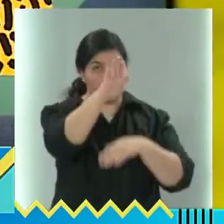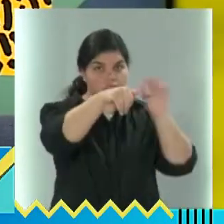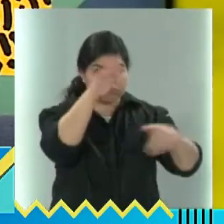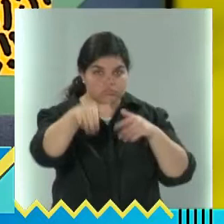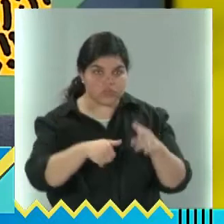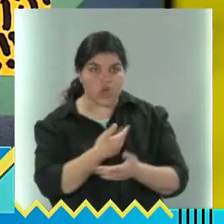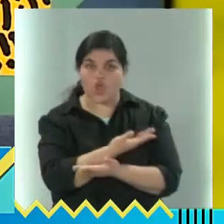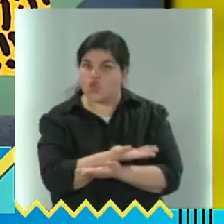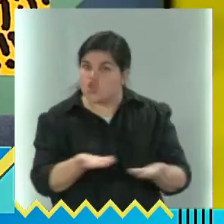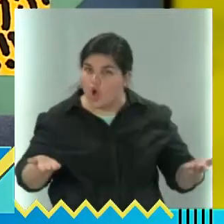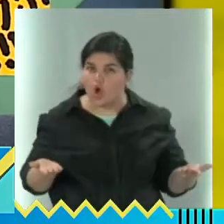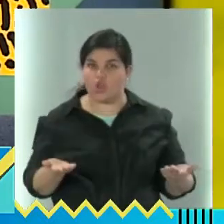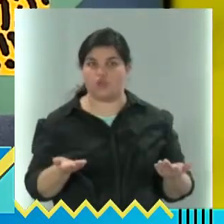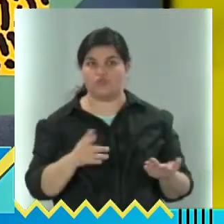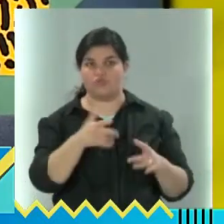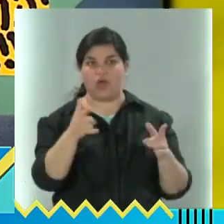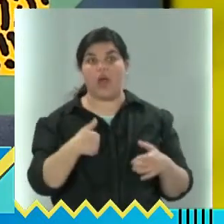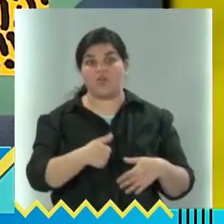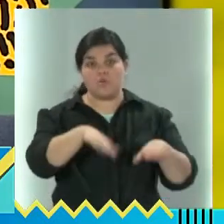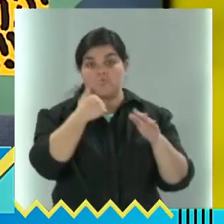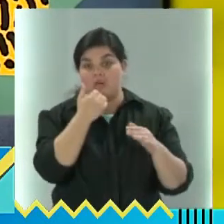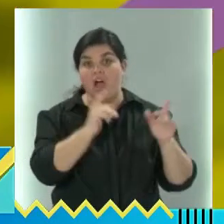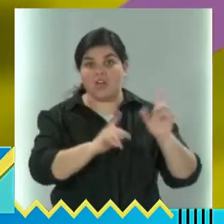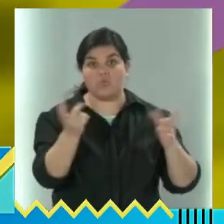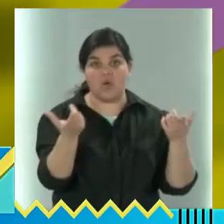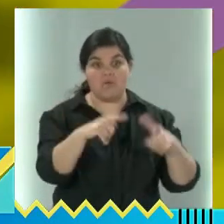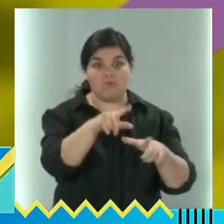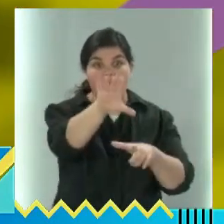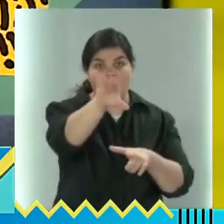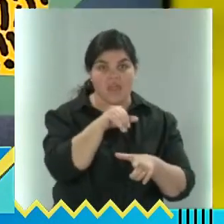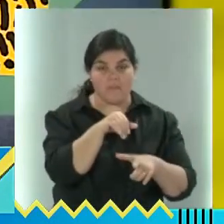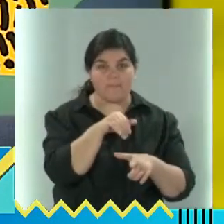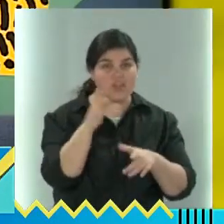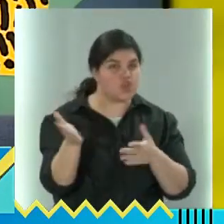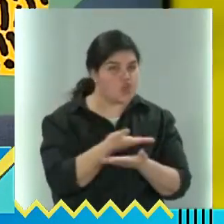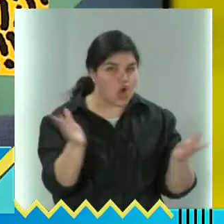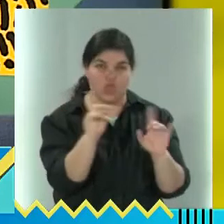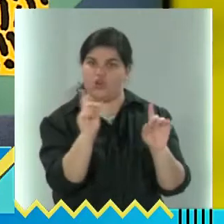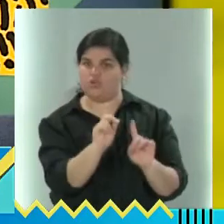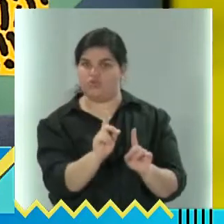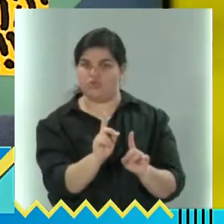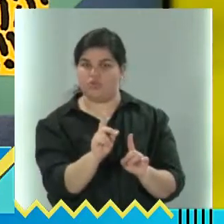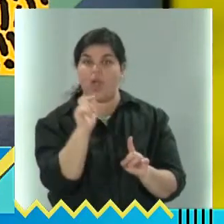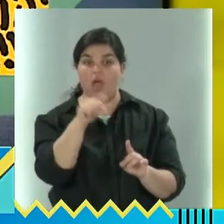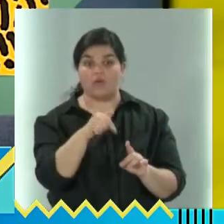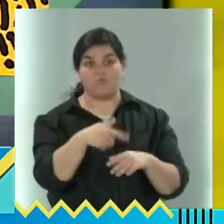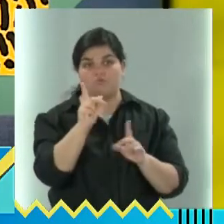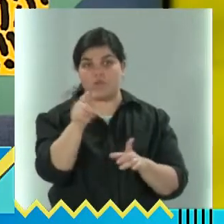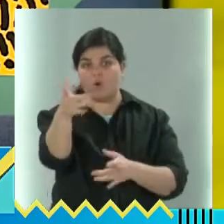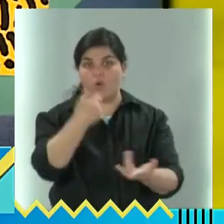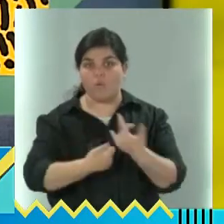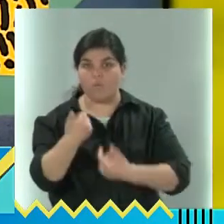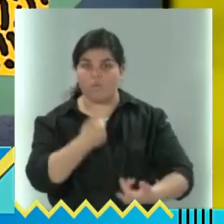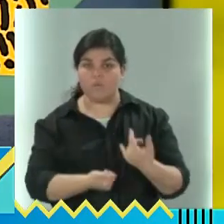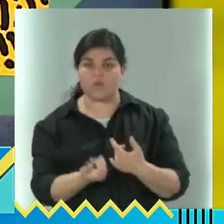no todos, si hubo alguna reunión, algunos no han sido convocados, para lograr lo que especifica el senador,